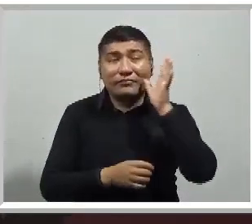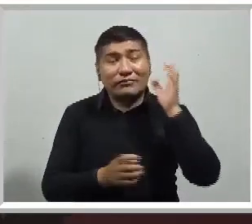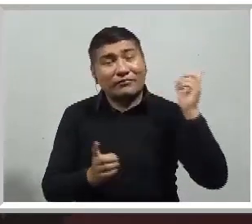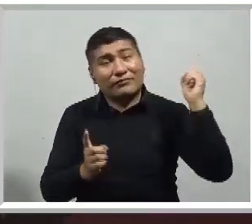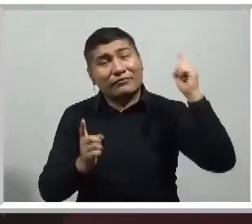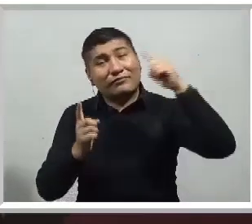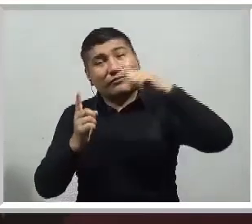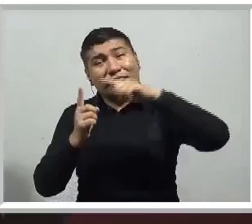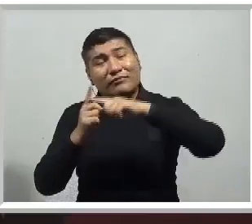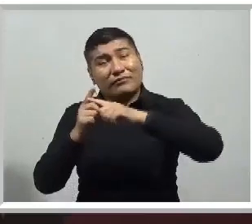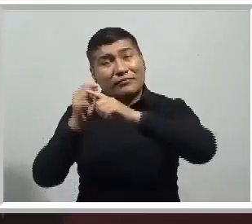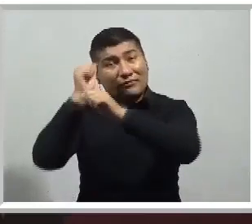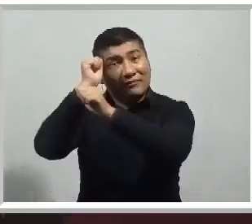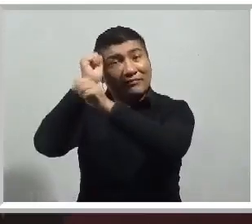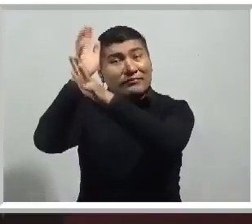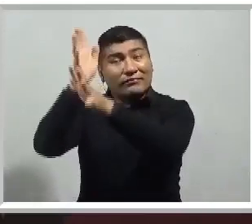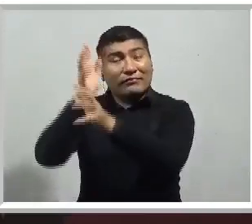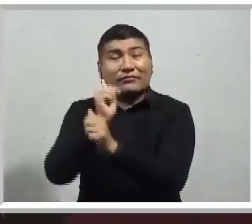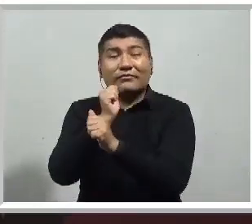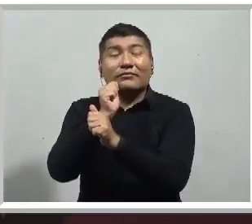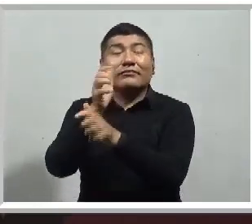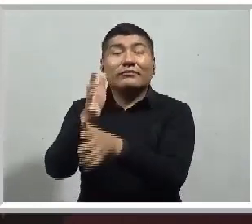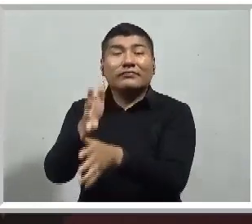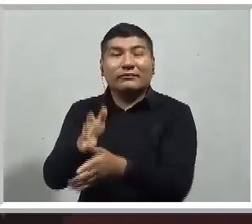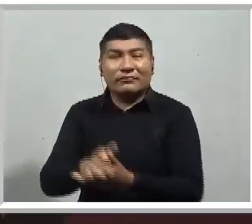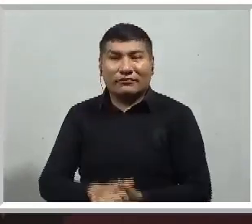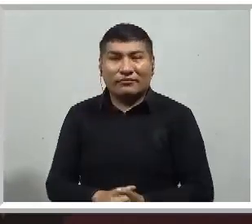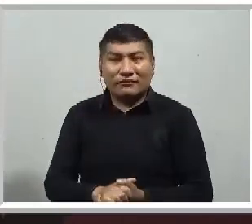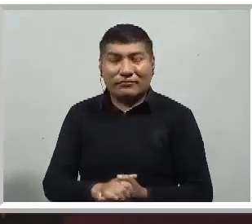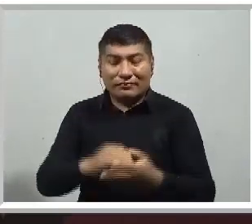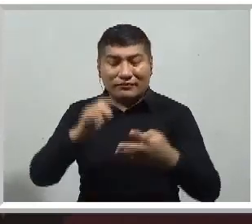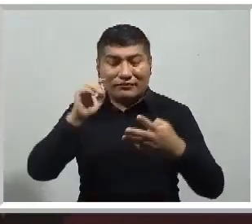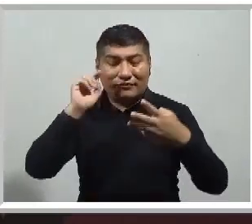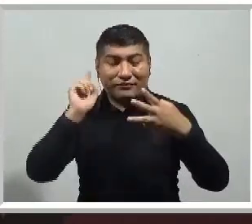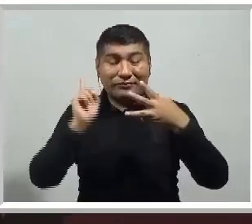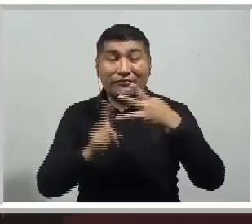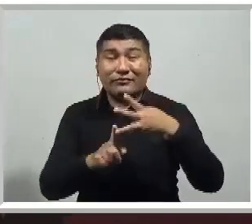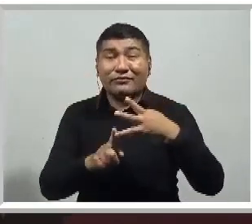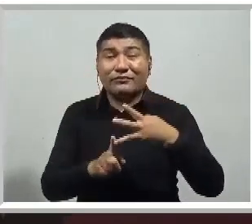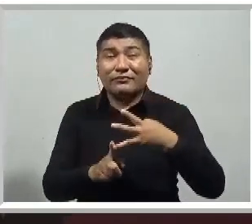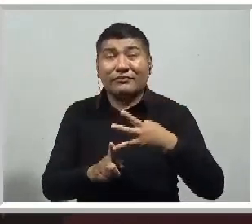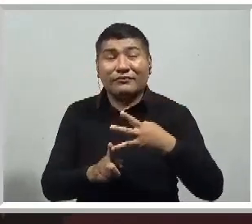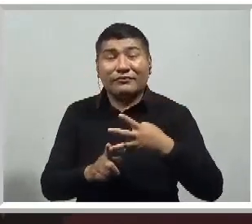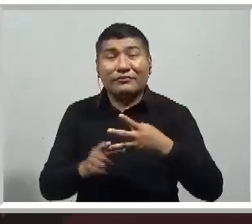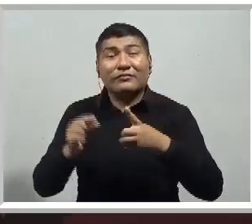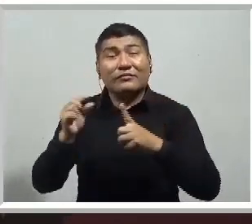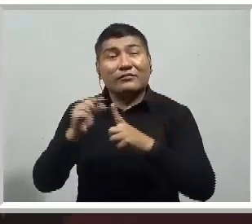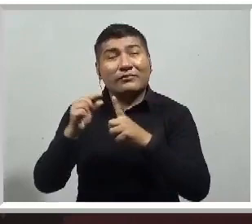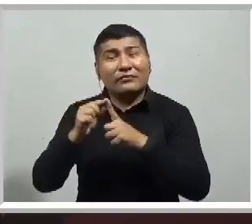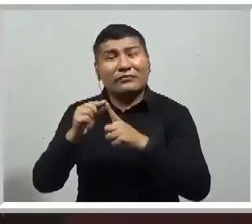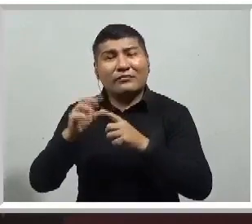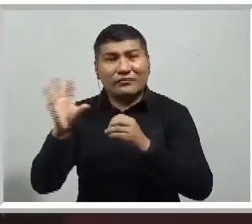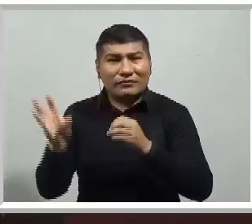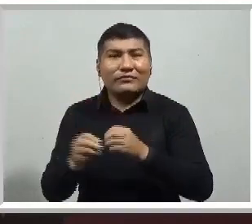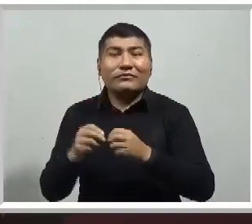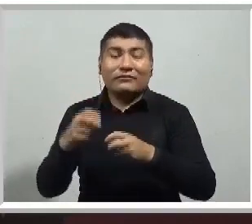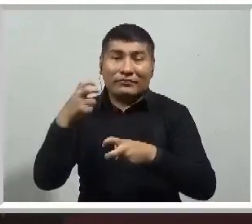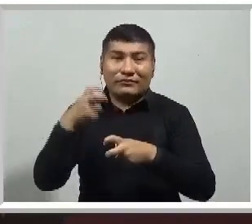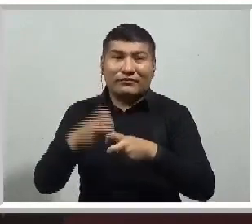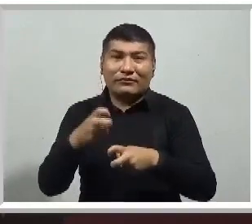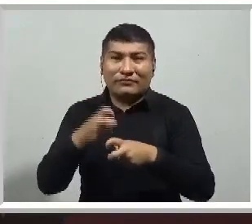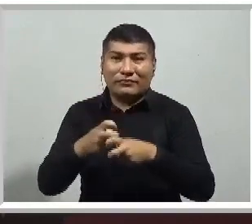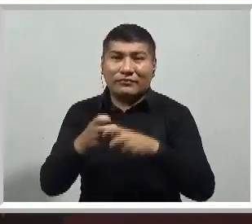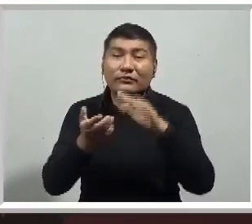los abuelitos. Y por último, la palabra más difícil, que es